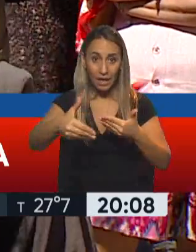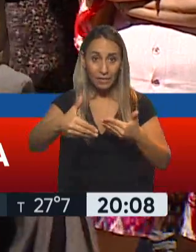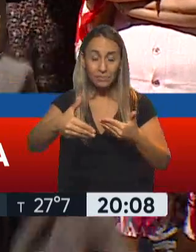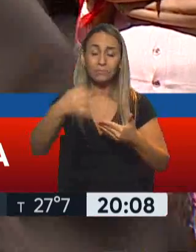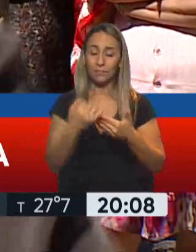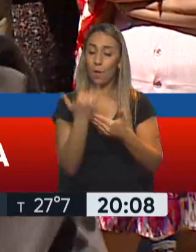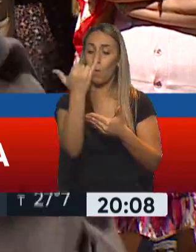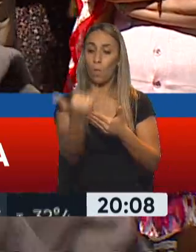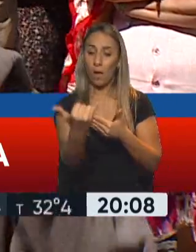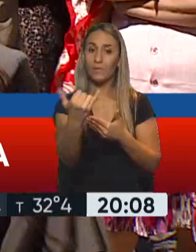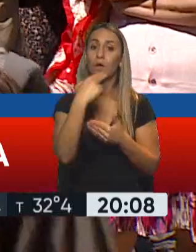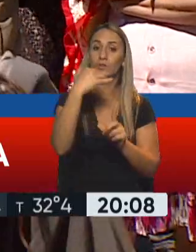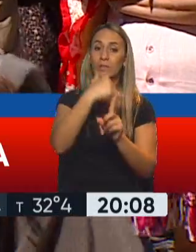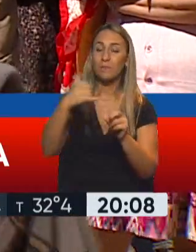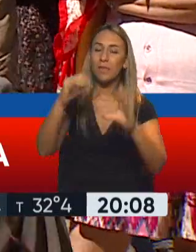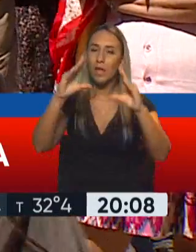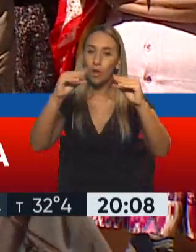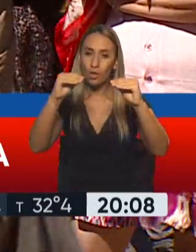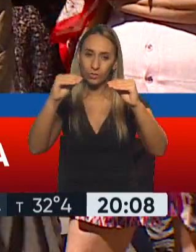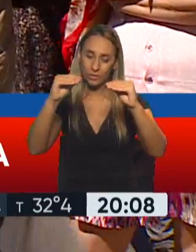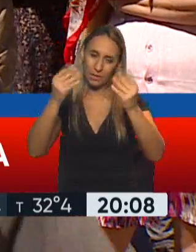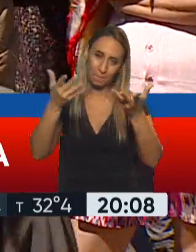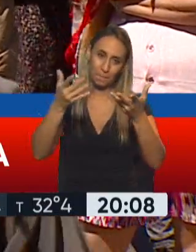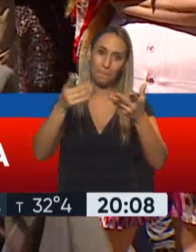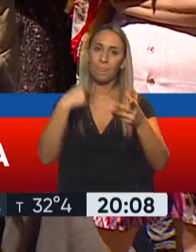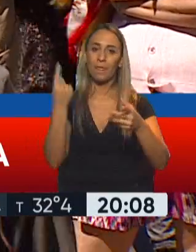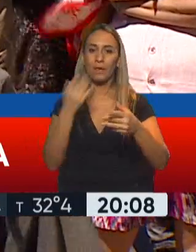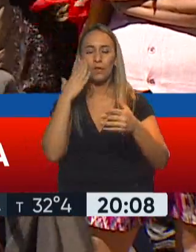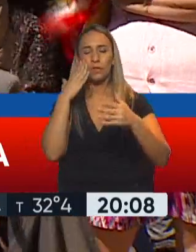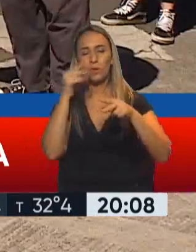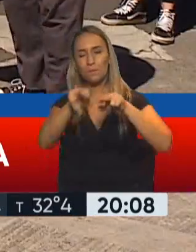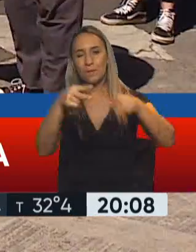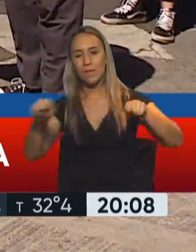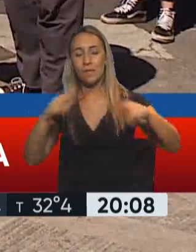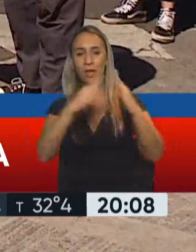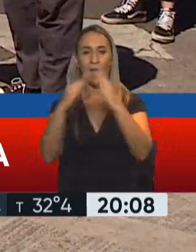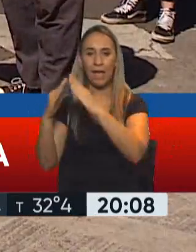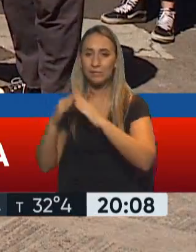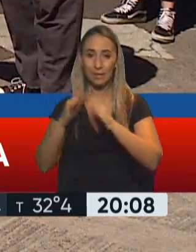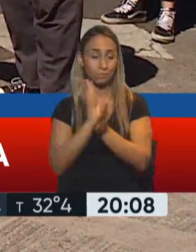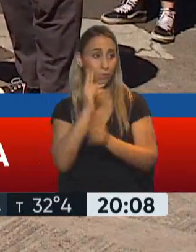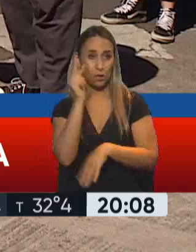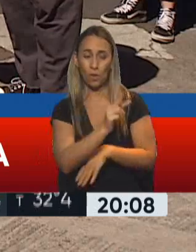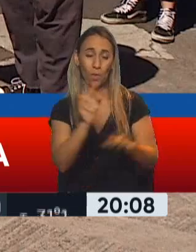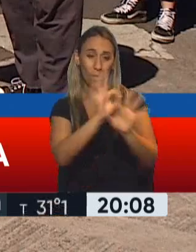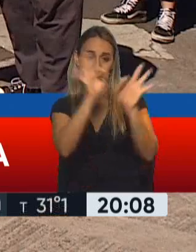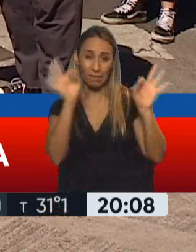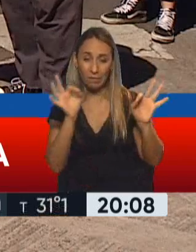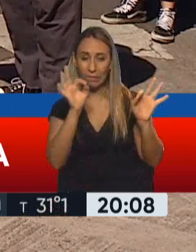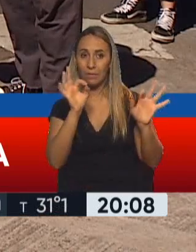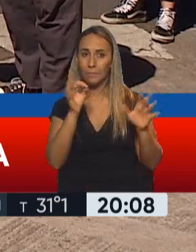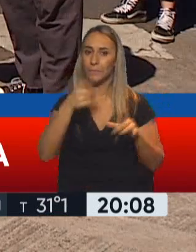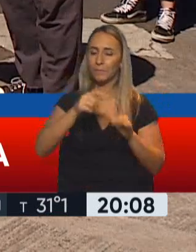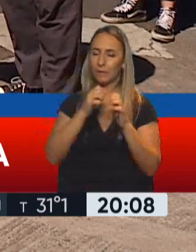día jueves a las 11 y media de la noche o sea cuando todo el mundo está durmiendo en sus casas muy a las